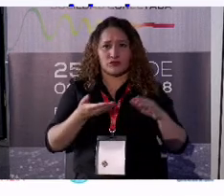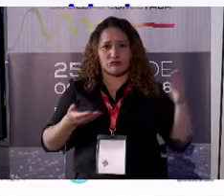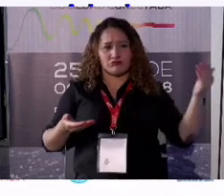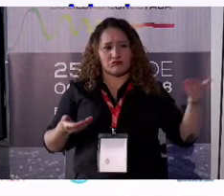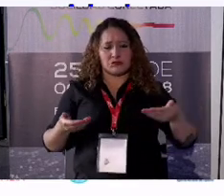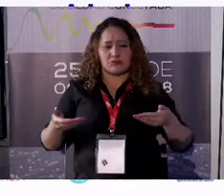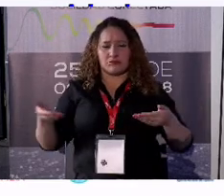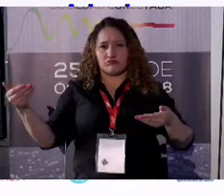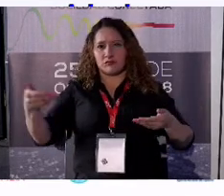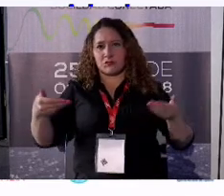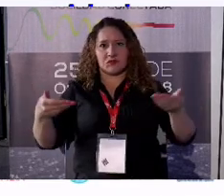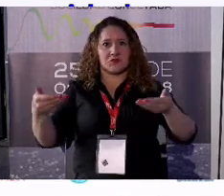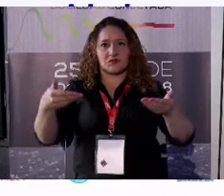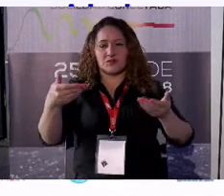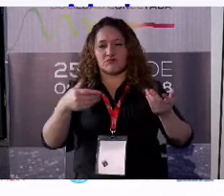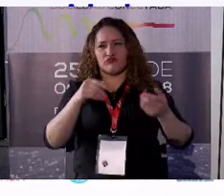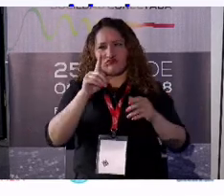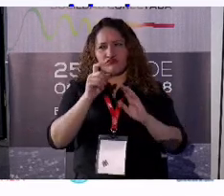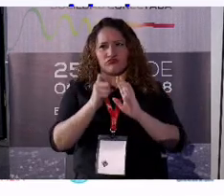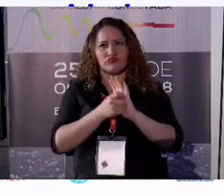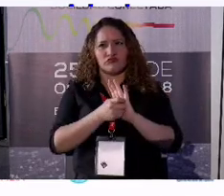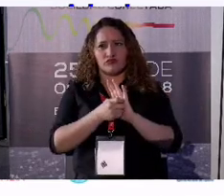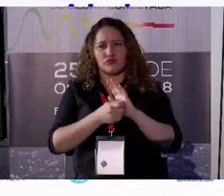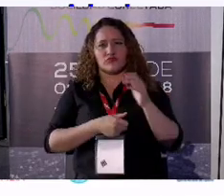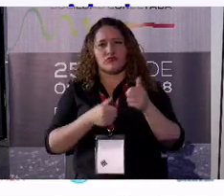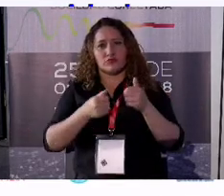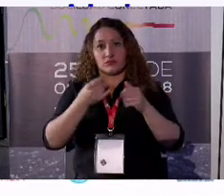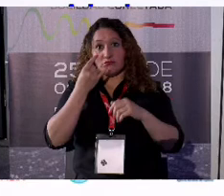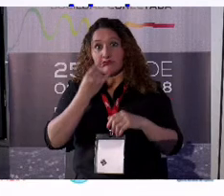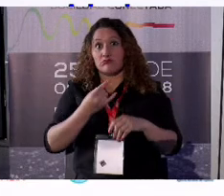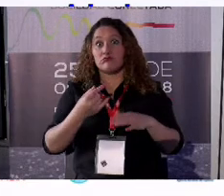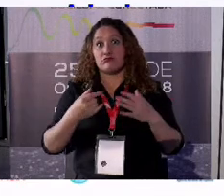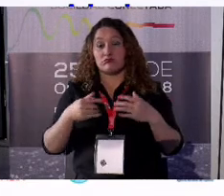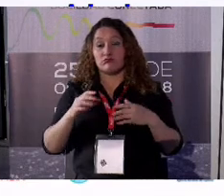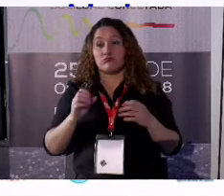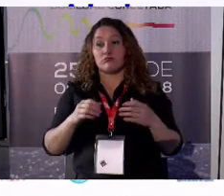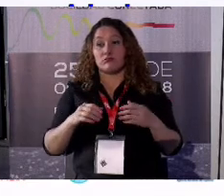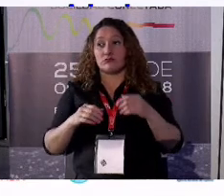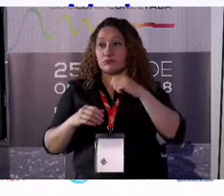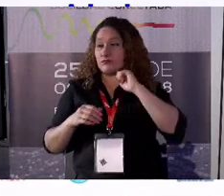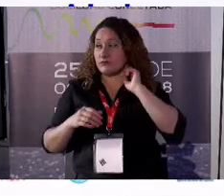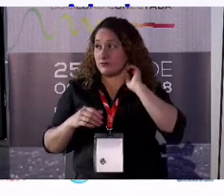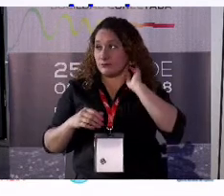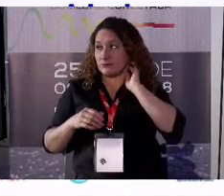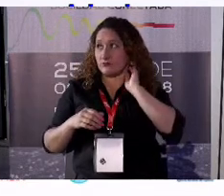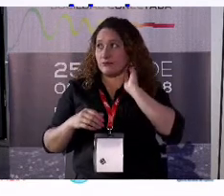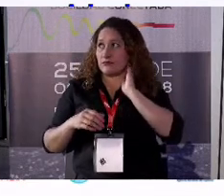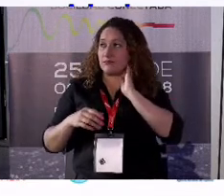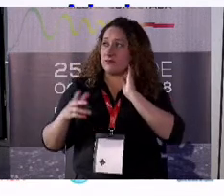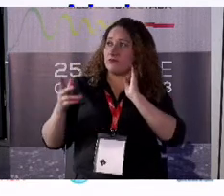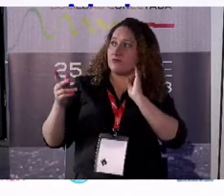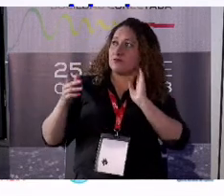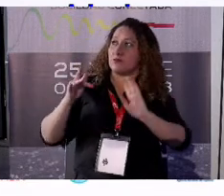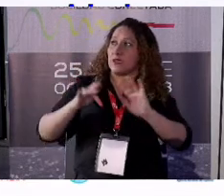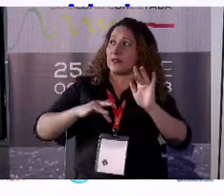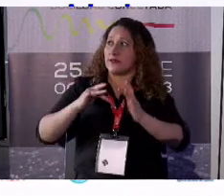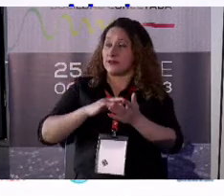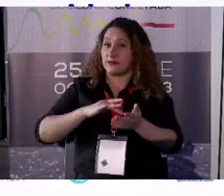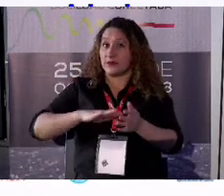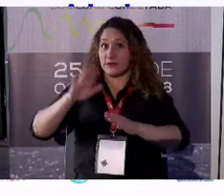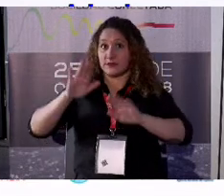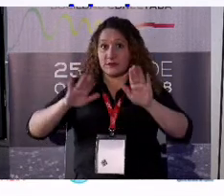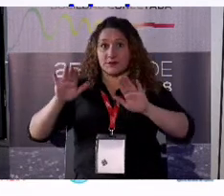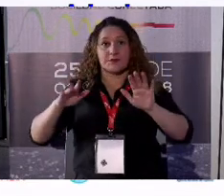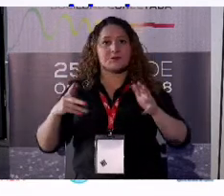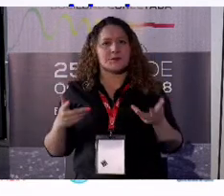resulta que hay una cosa particular y es, esta subasta va a ser interesante porque la oferta que van a hacer los participantes aquí